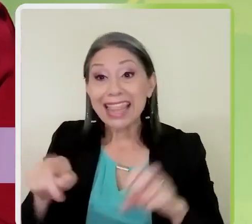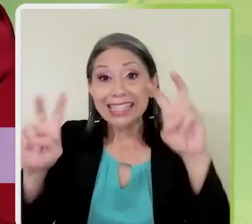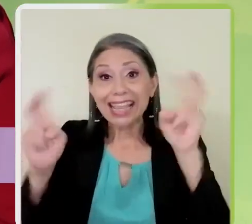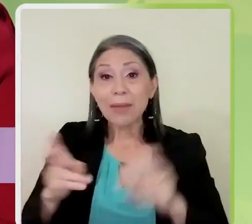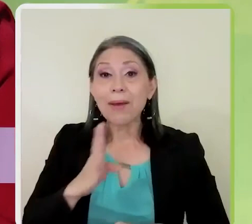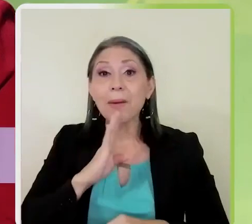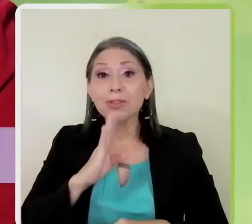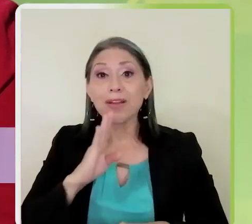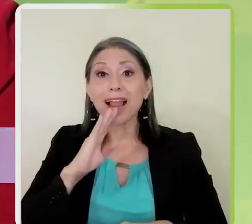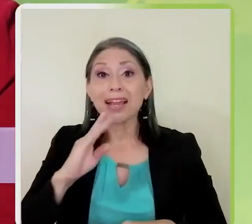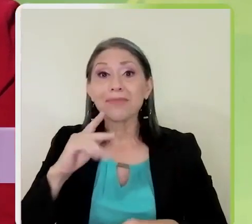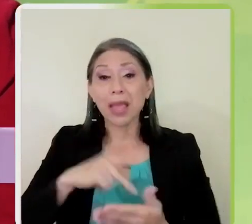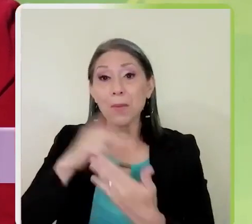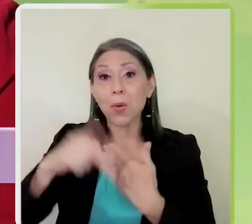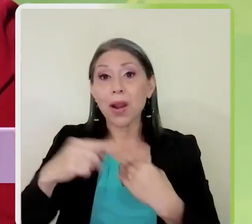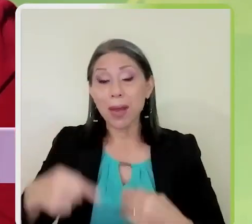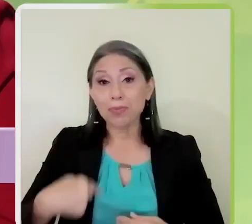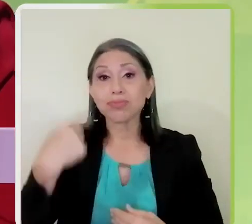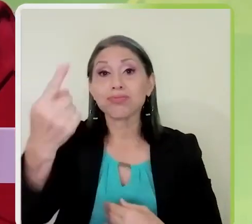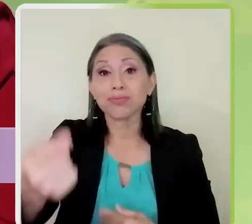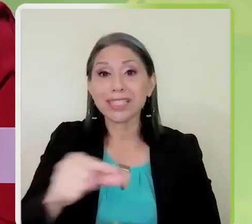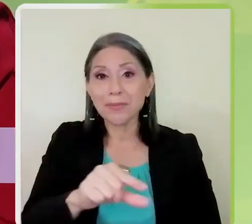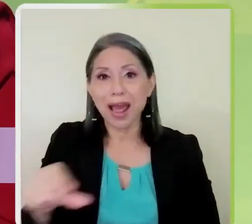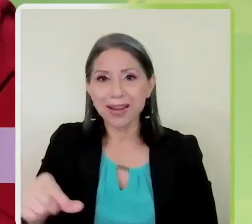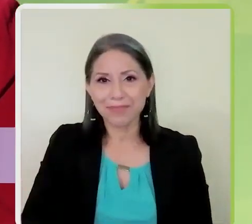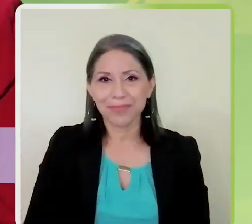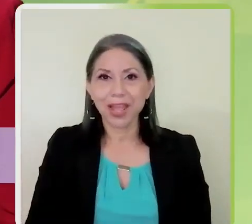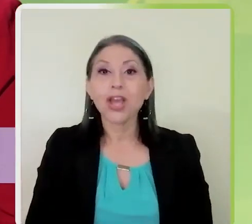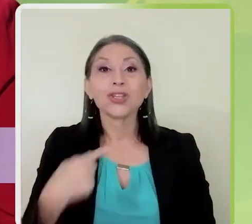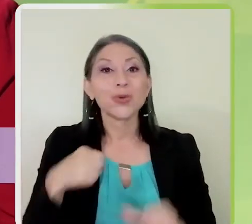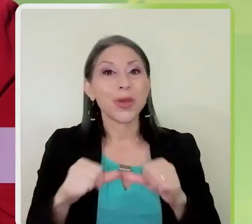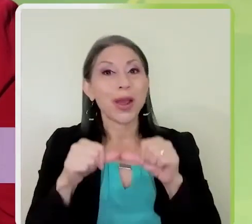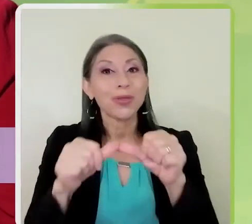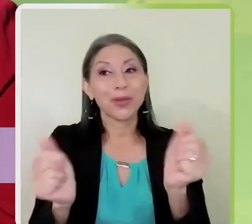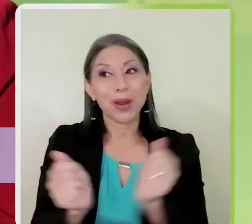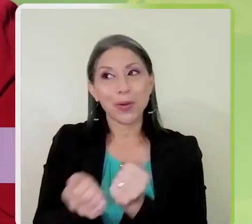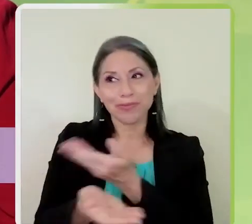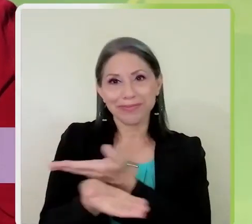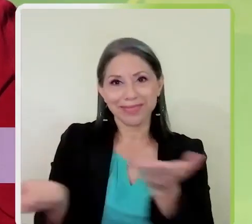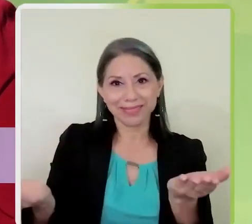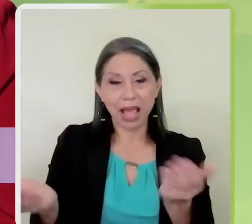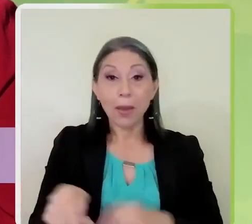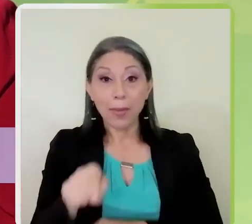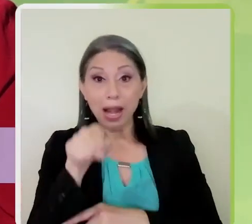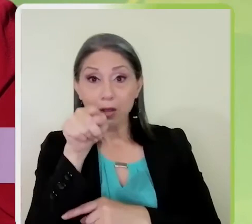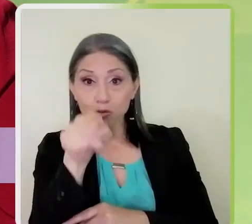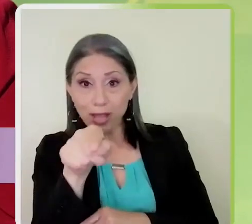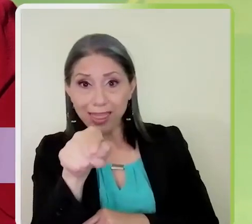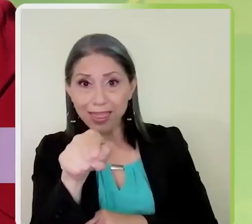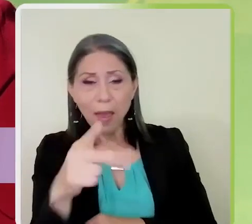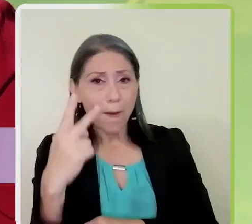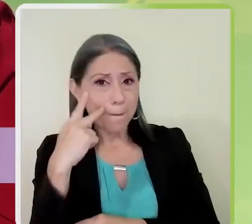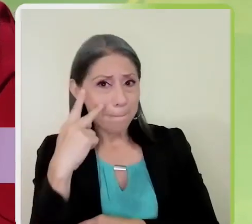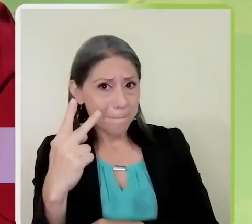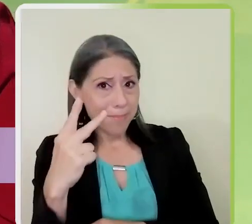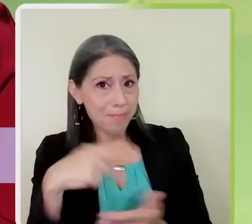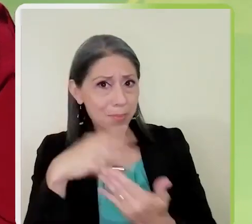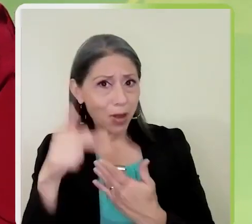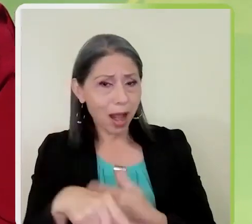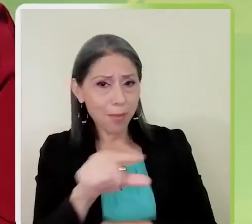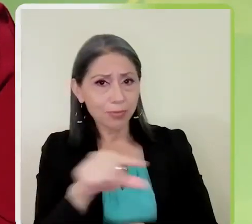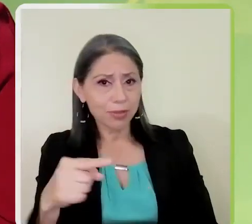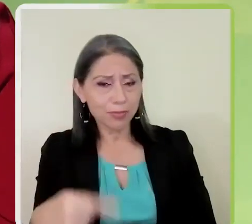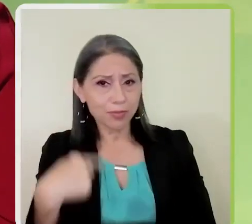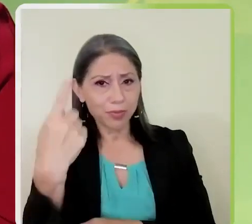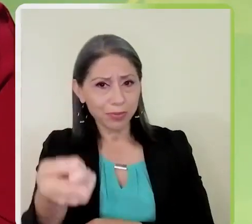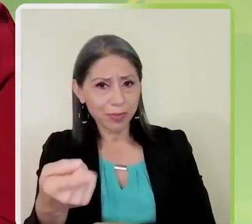de ese tema vamos a hablar en la edición de la próxima semana. Yo me voy a quedar con los invitados que tenemos hoy para que usted no se vaya a perder la edición